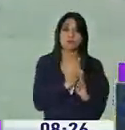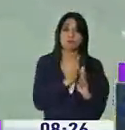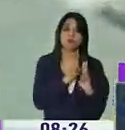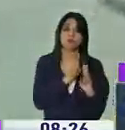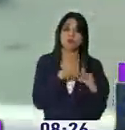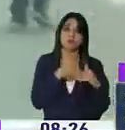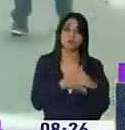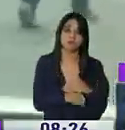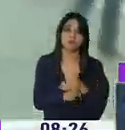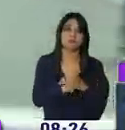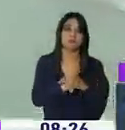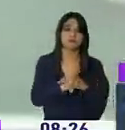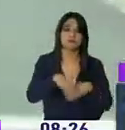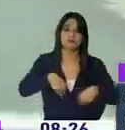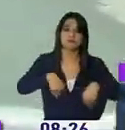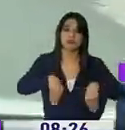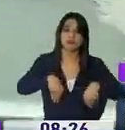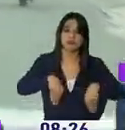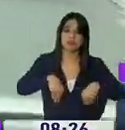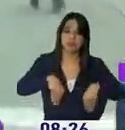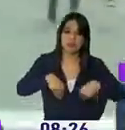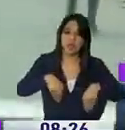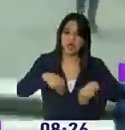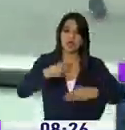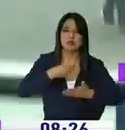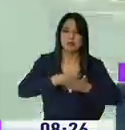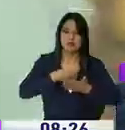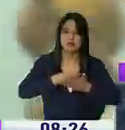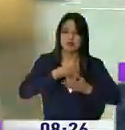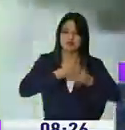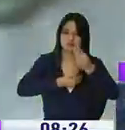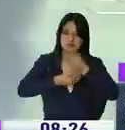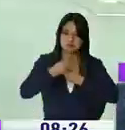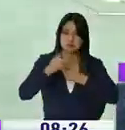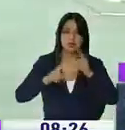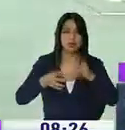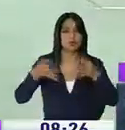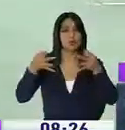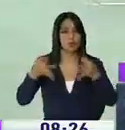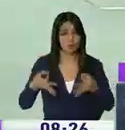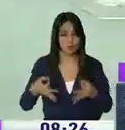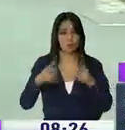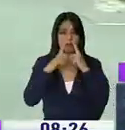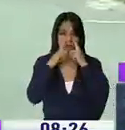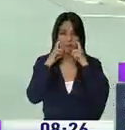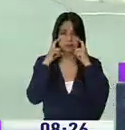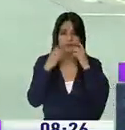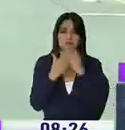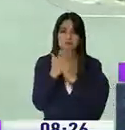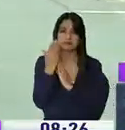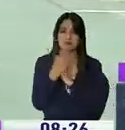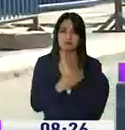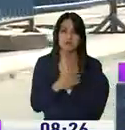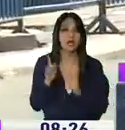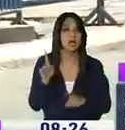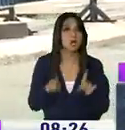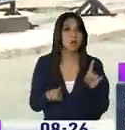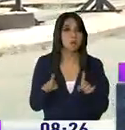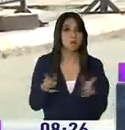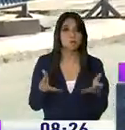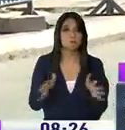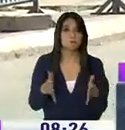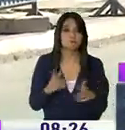para poder entrar a centros de abastecimiento de alimentos, unos cumpliendo con las medidas de seguridad y otros no. Hecho